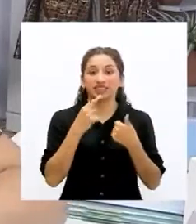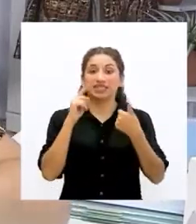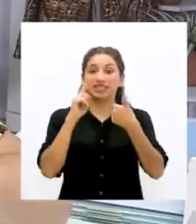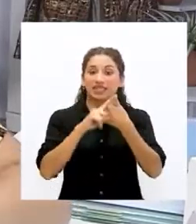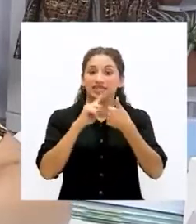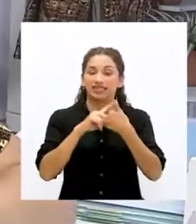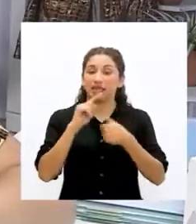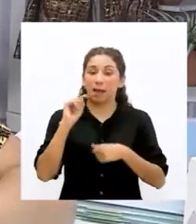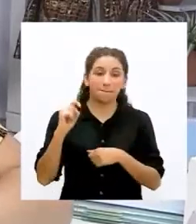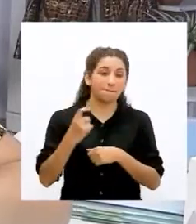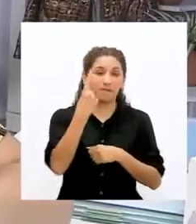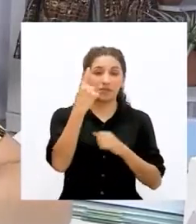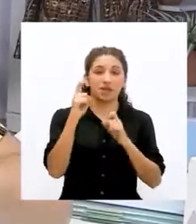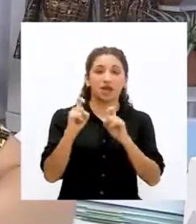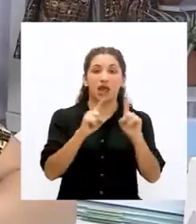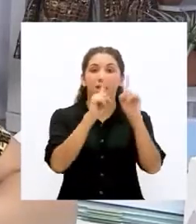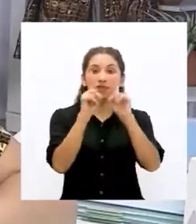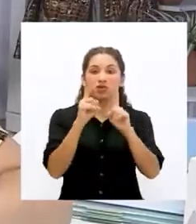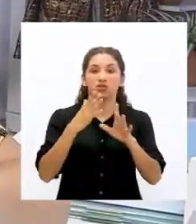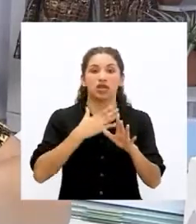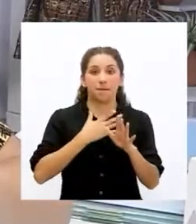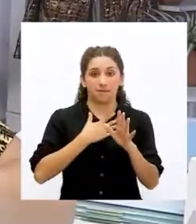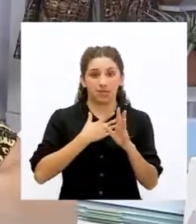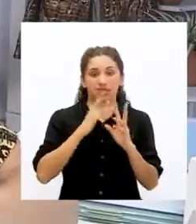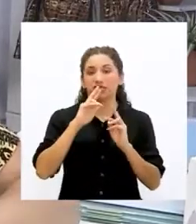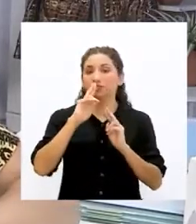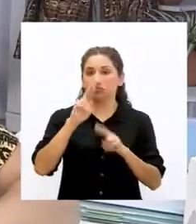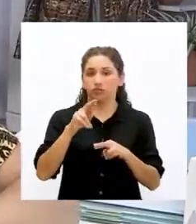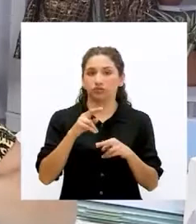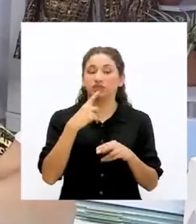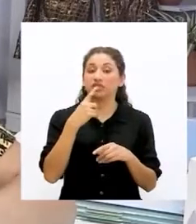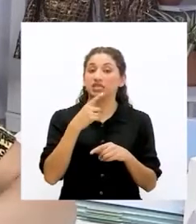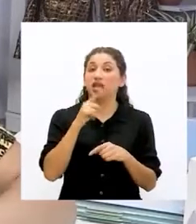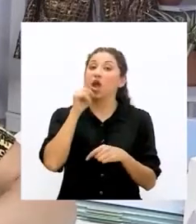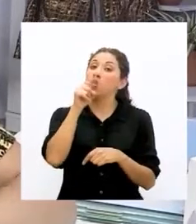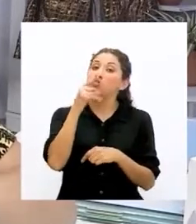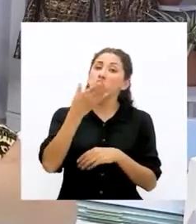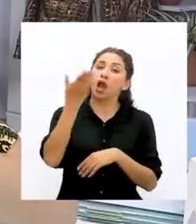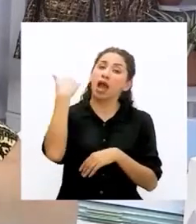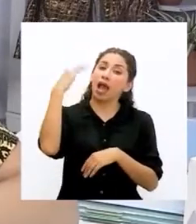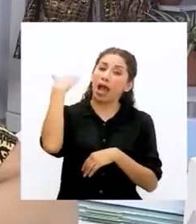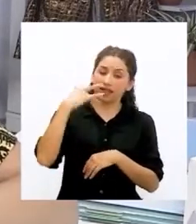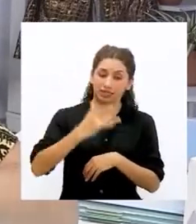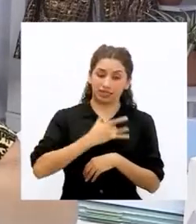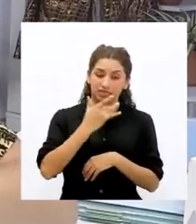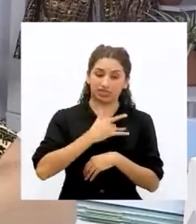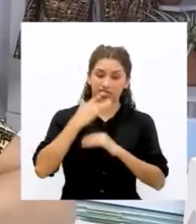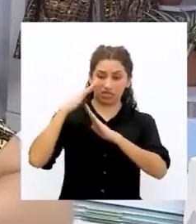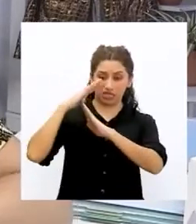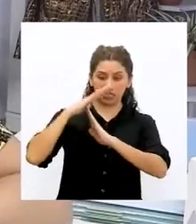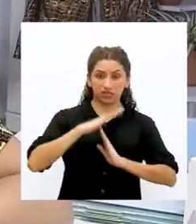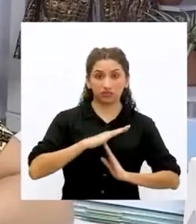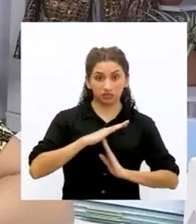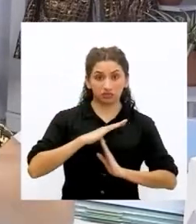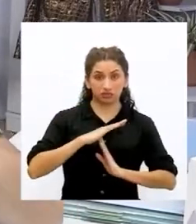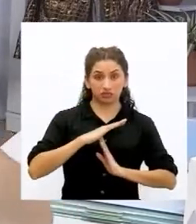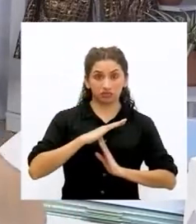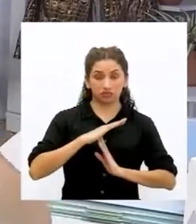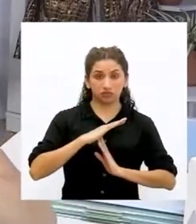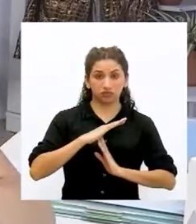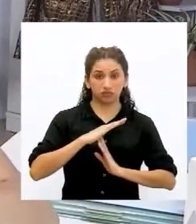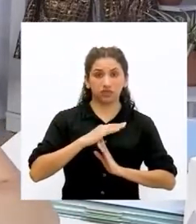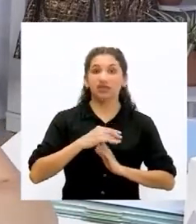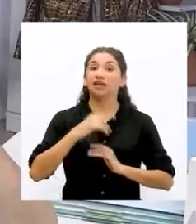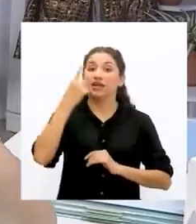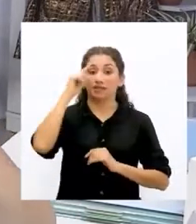es la primera pregunta de mi encuesta. ¿Alguna vez te has sentido discriminada o discriminado? Para